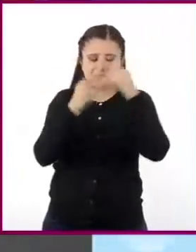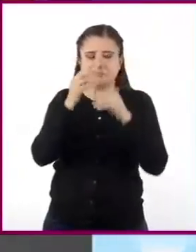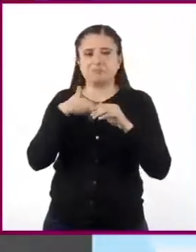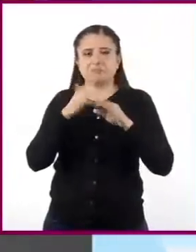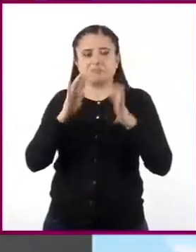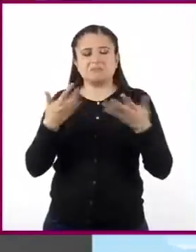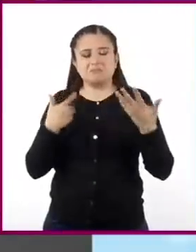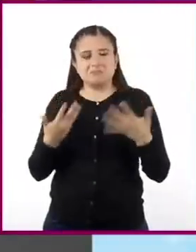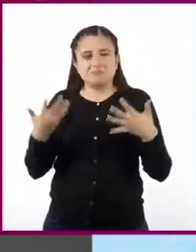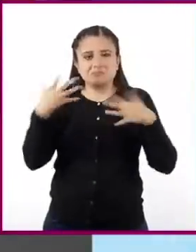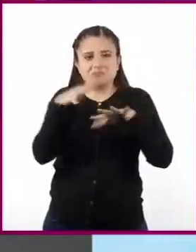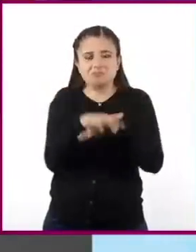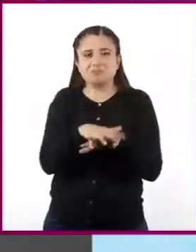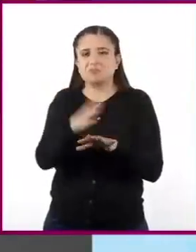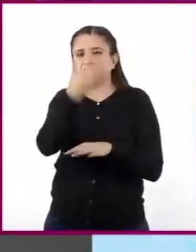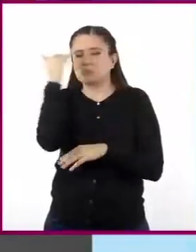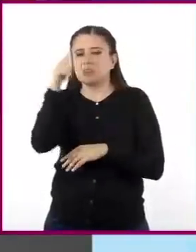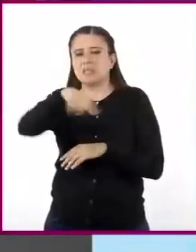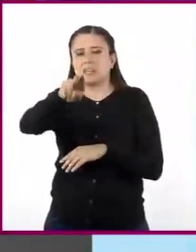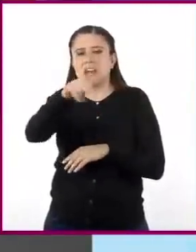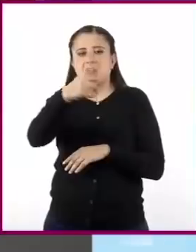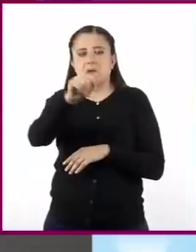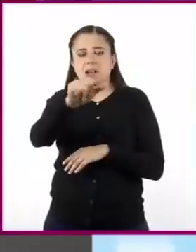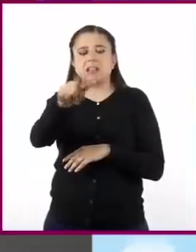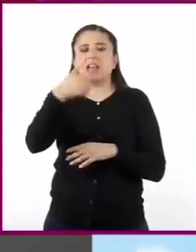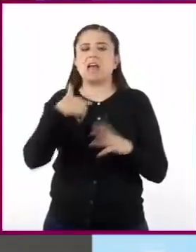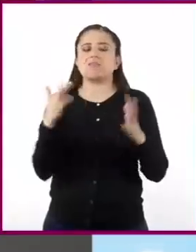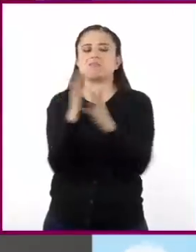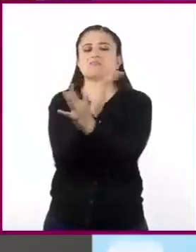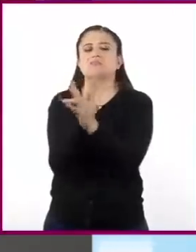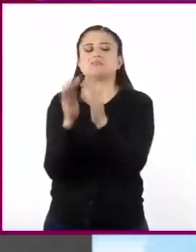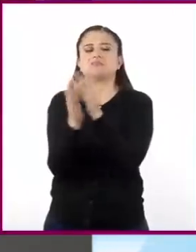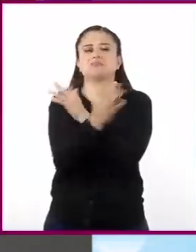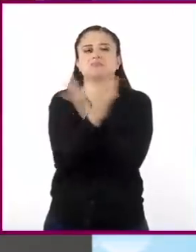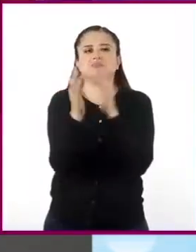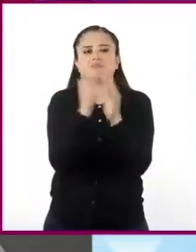mezclados con los que no saben hablar el náhuatl,